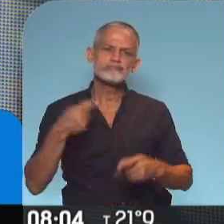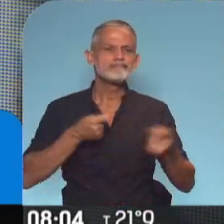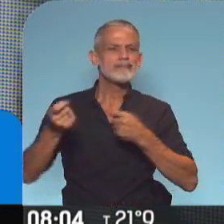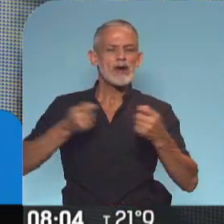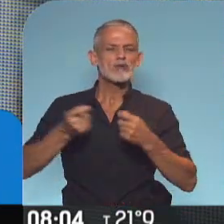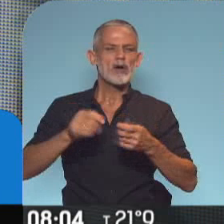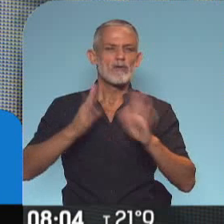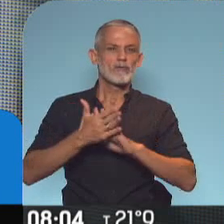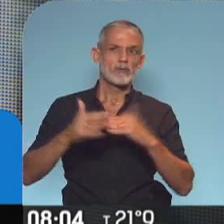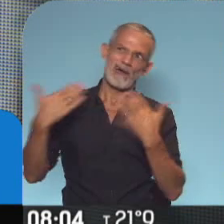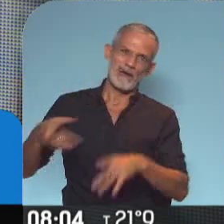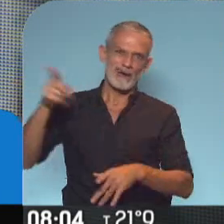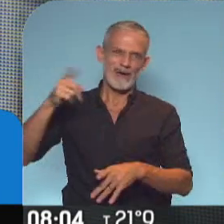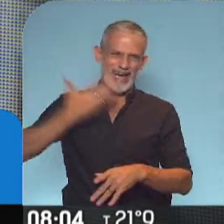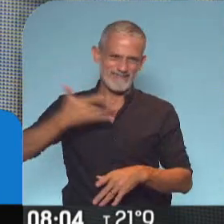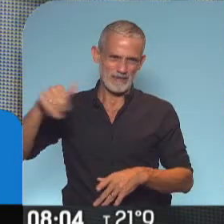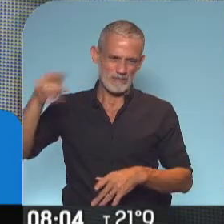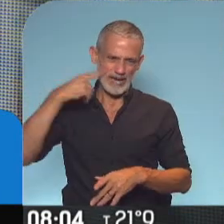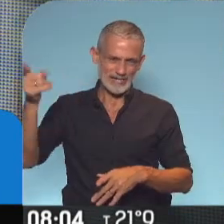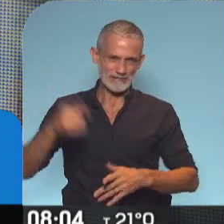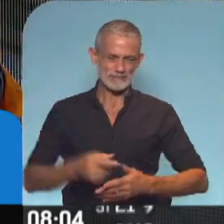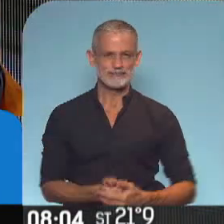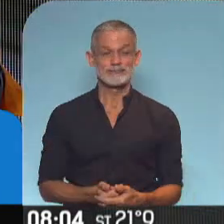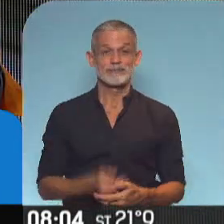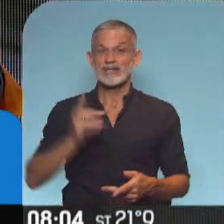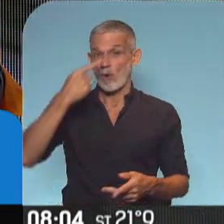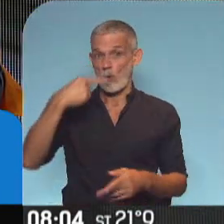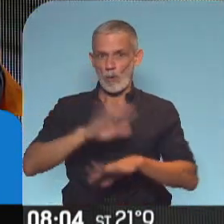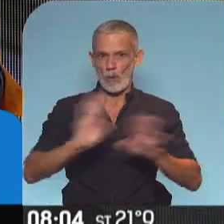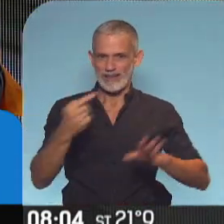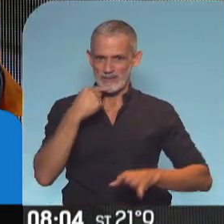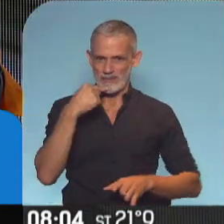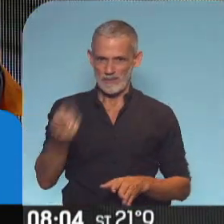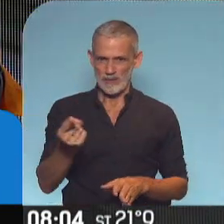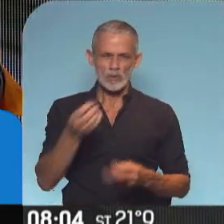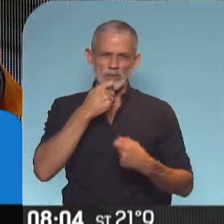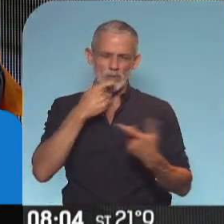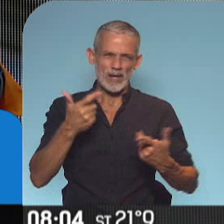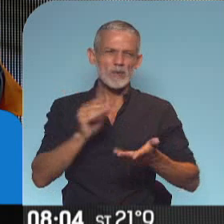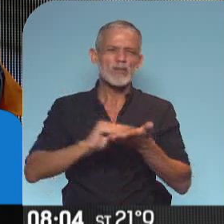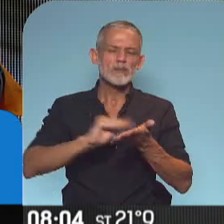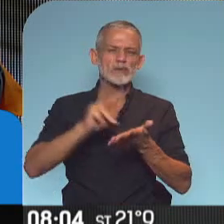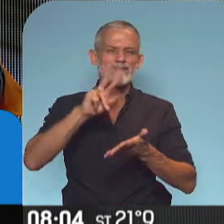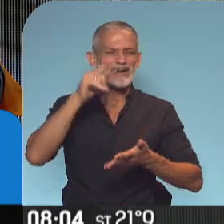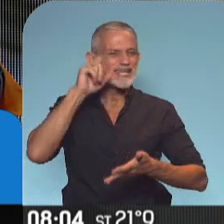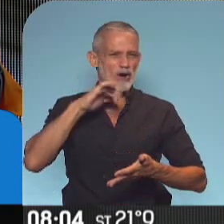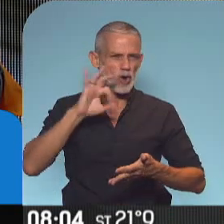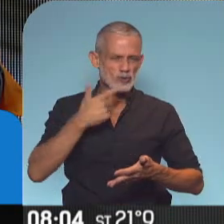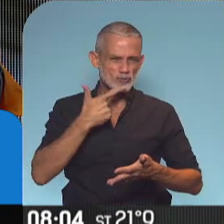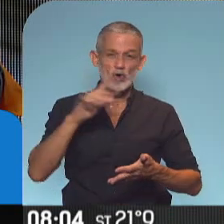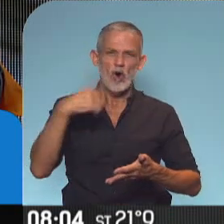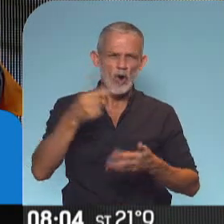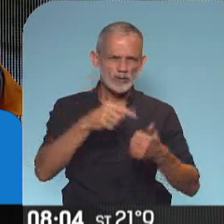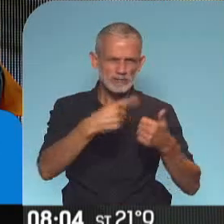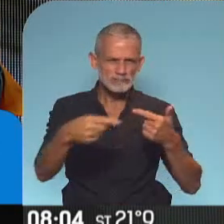las condiciones favorables para el fondo, no para el gobierno. Y ahora ya la última de mi parte, por ejemplo, la diputada Vallejos y otras